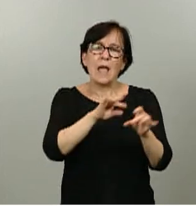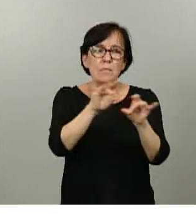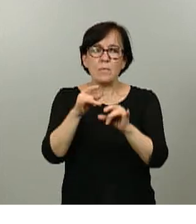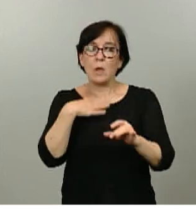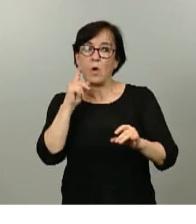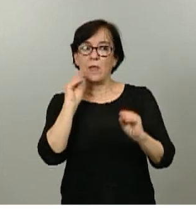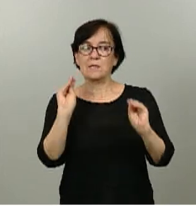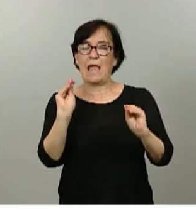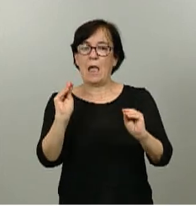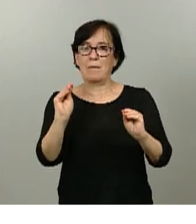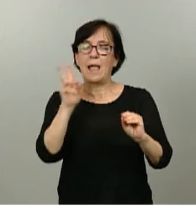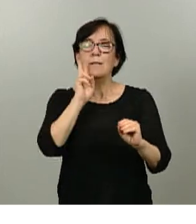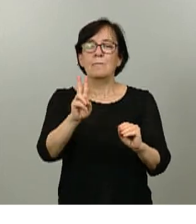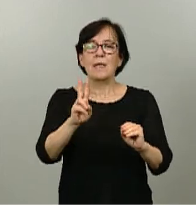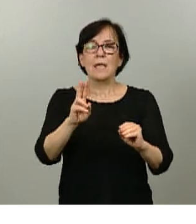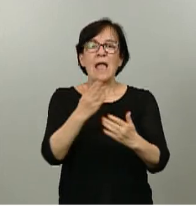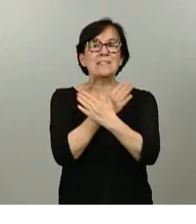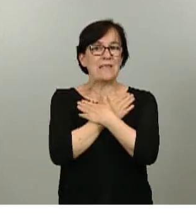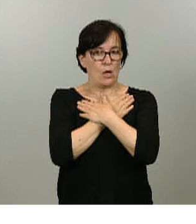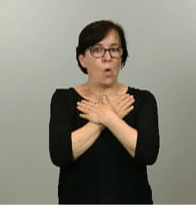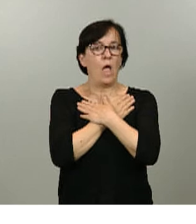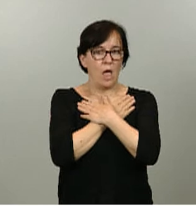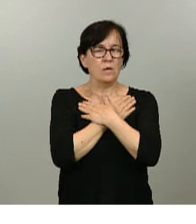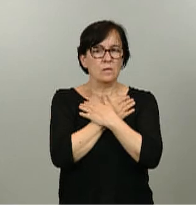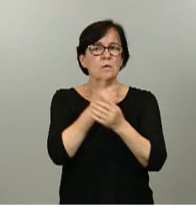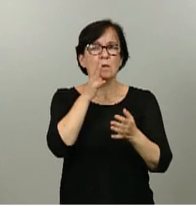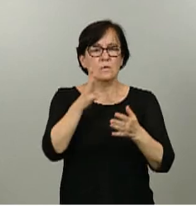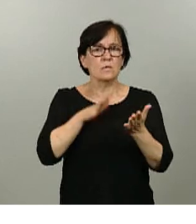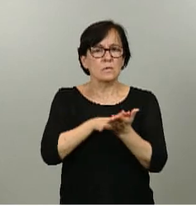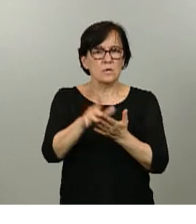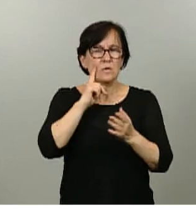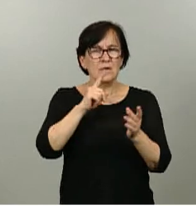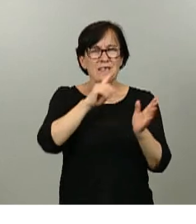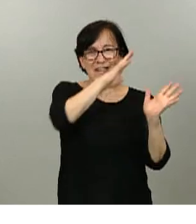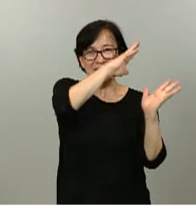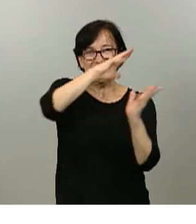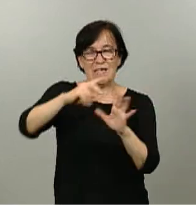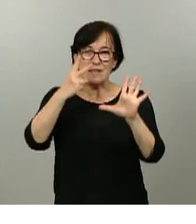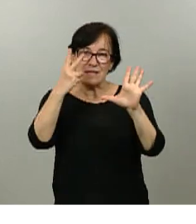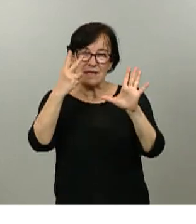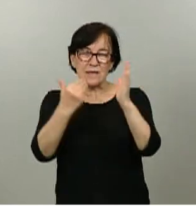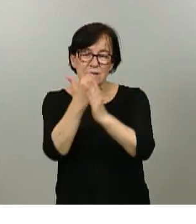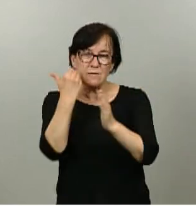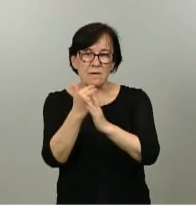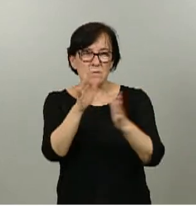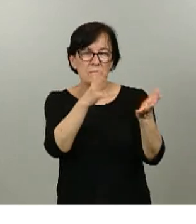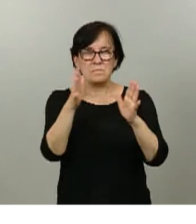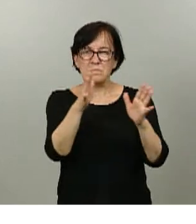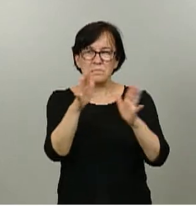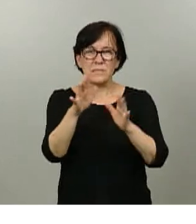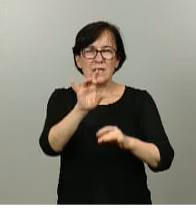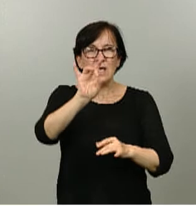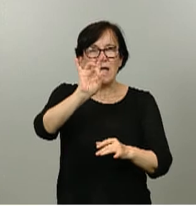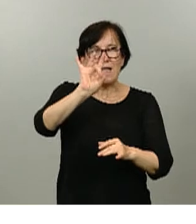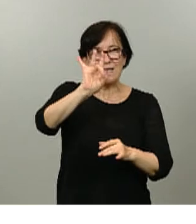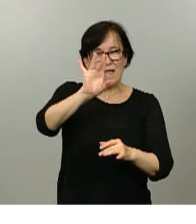vemos Teruel, que ha tenido una incidencia acumulada en los últimos 7 días de alrededor de los 15 casos,